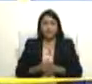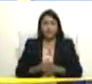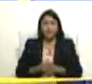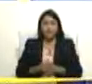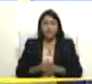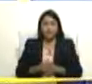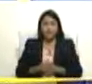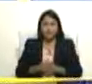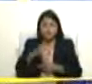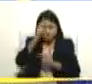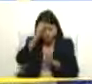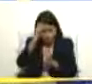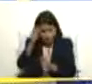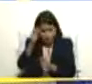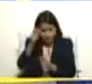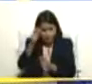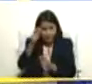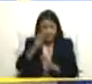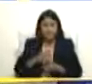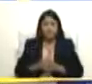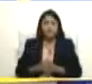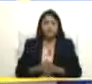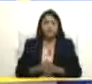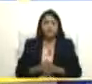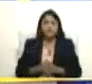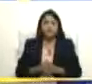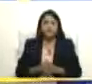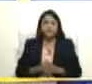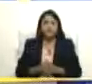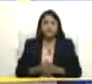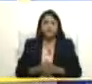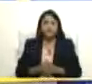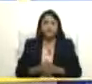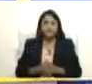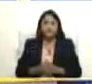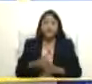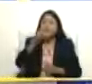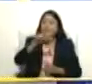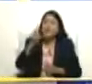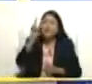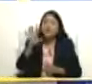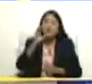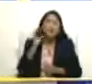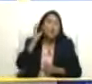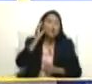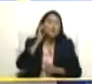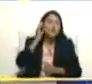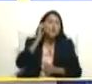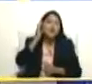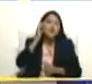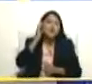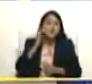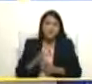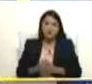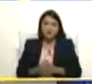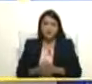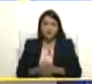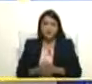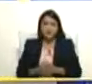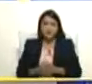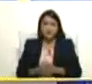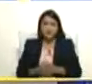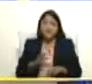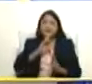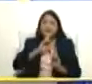Va mi homenaje, mi reconocimiento y mi admiración por la conciencia absoluta nacionalista del pueblo de Venezuela, que dio